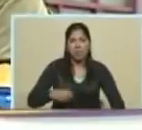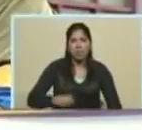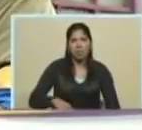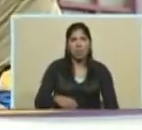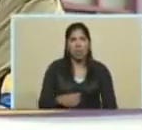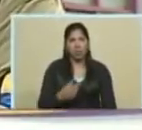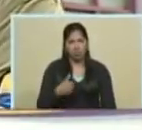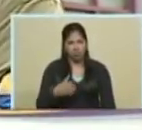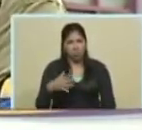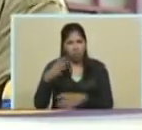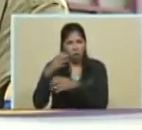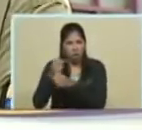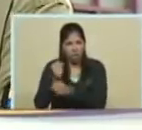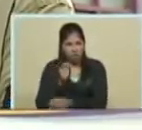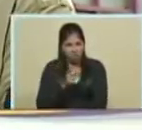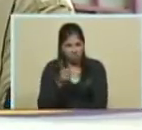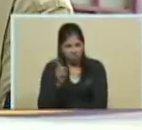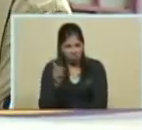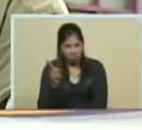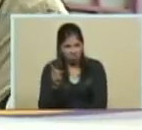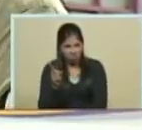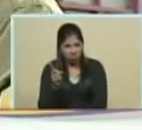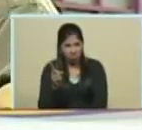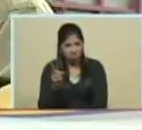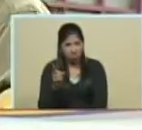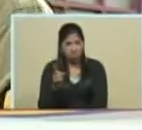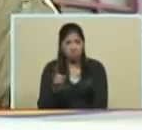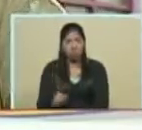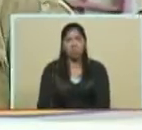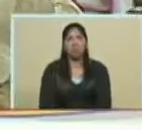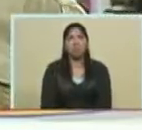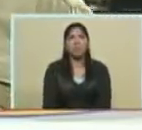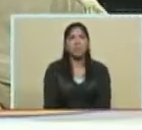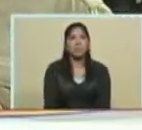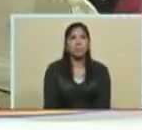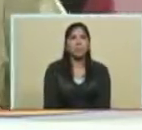¿Podemos creer en la palabra de Henry Falcón?